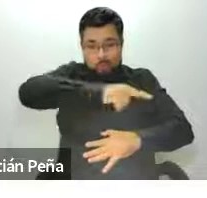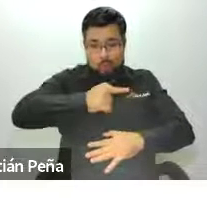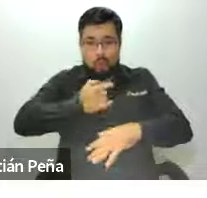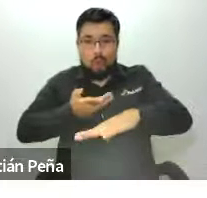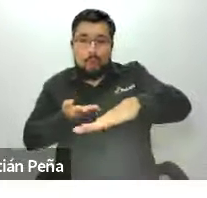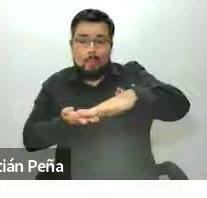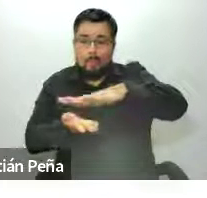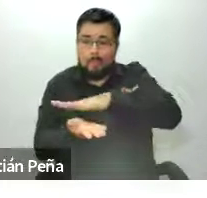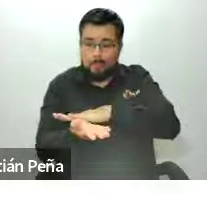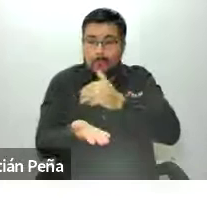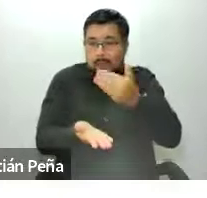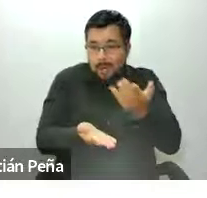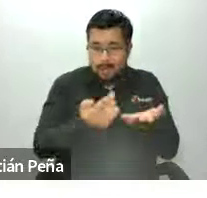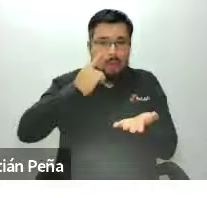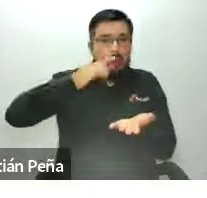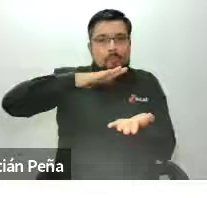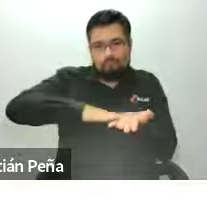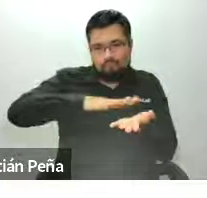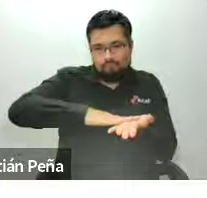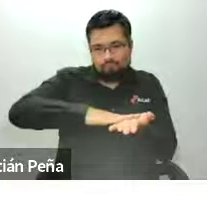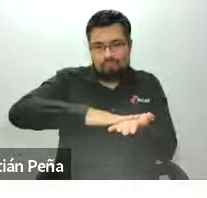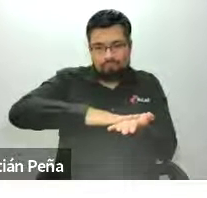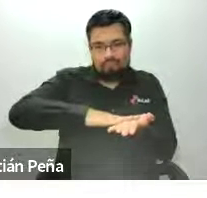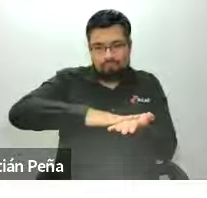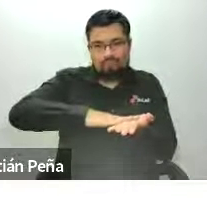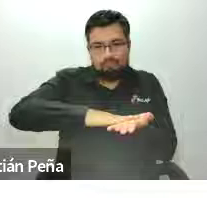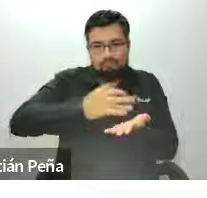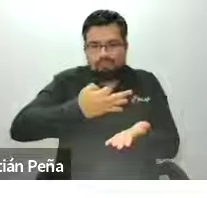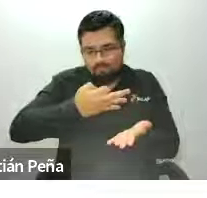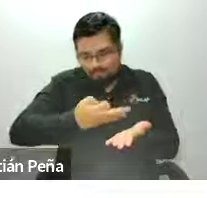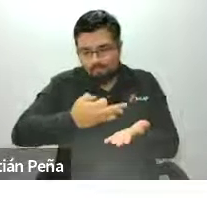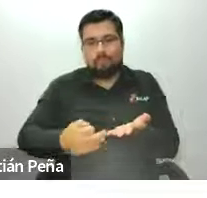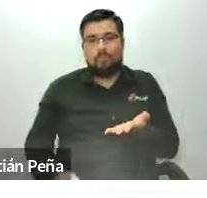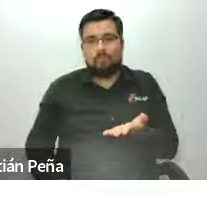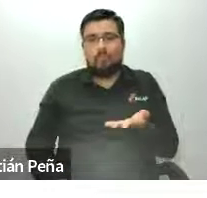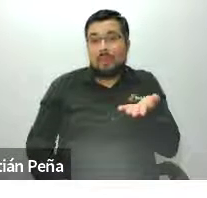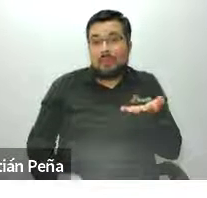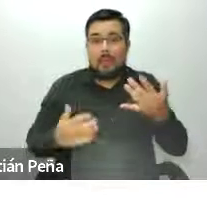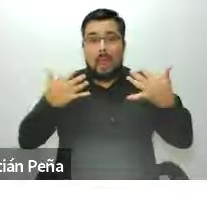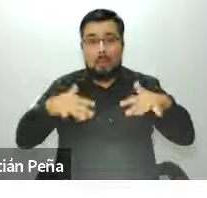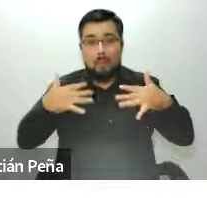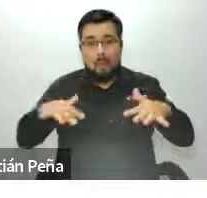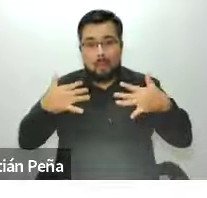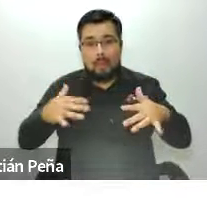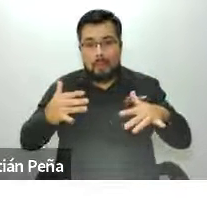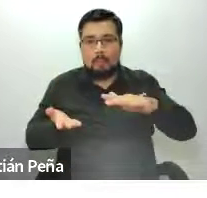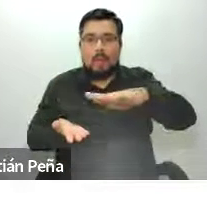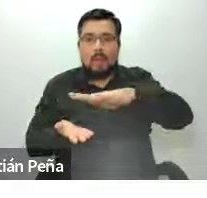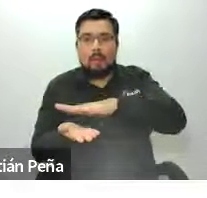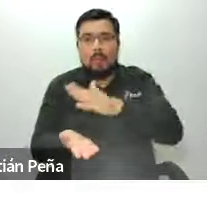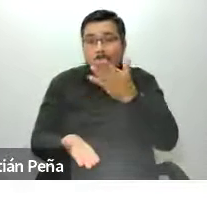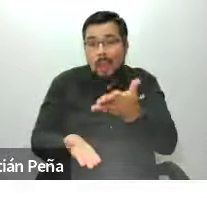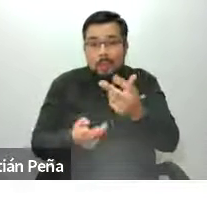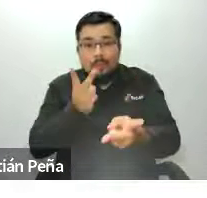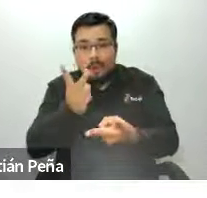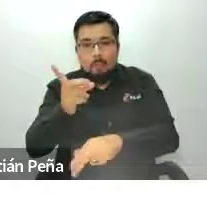tenía asidero, tenía validez, ¿no es cierto? Tenía relevancia y era pertinente para la propuesta. En este caso aquí vemos profesores ya